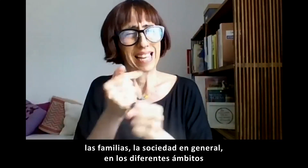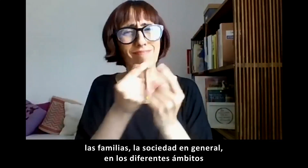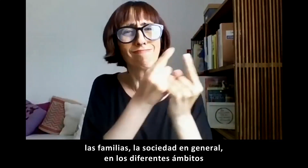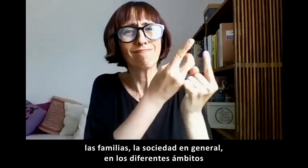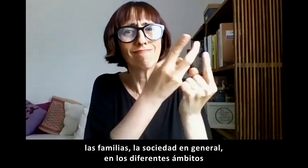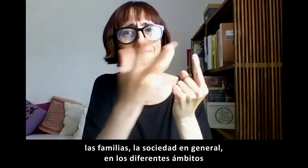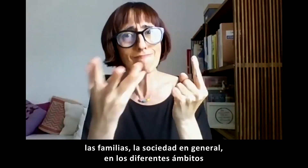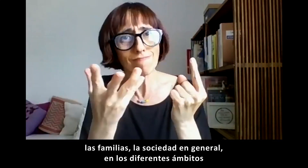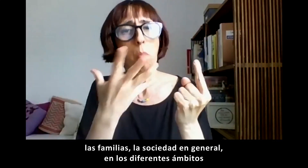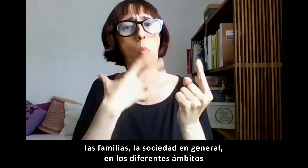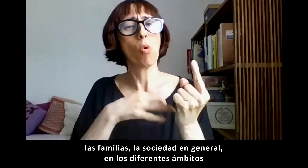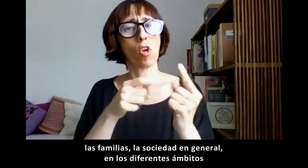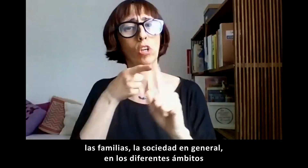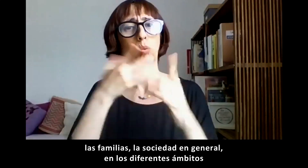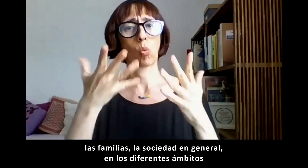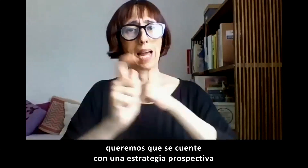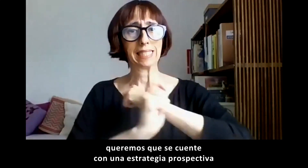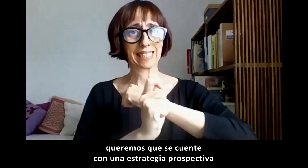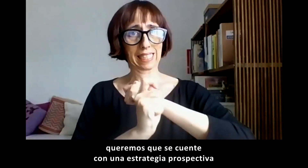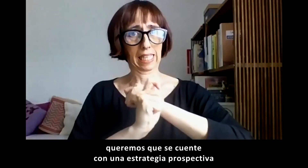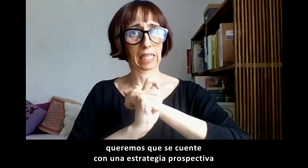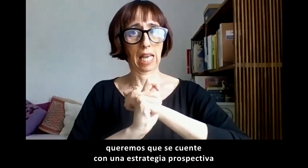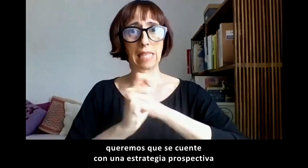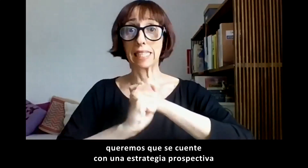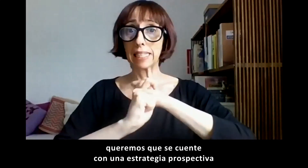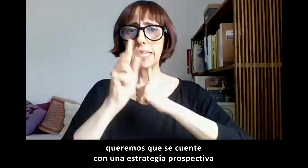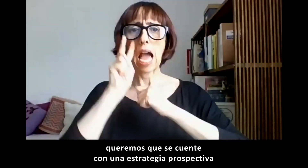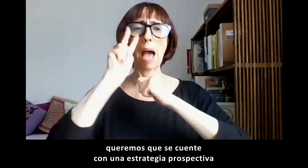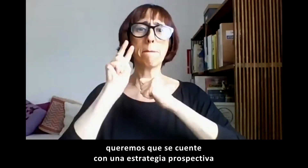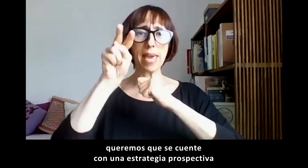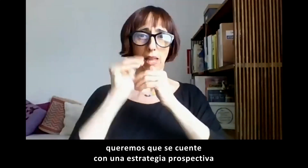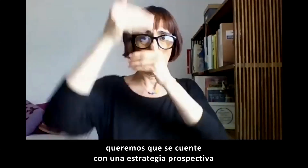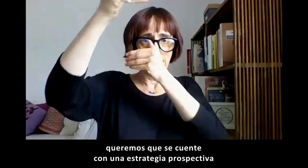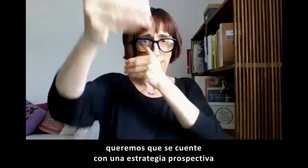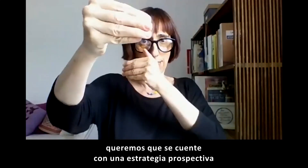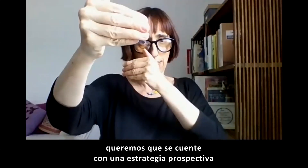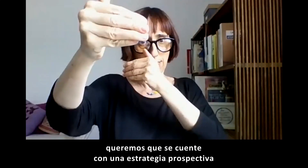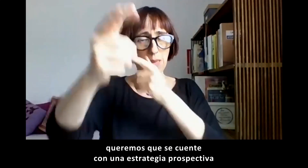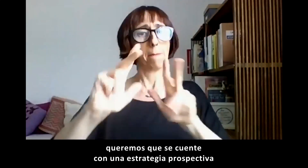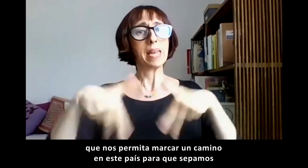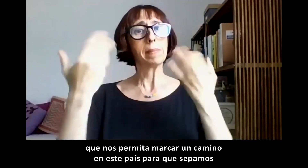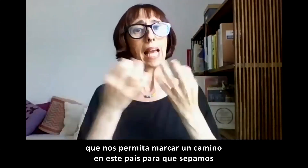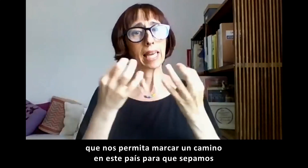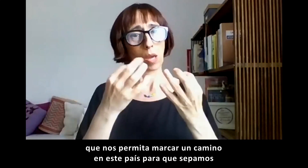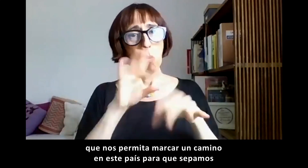sociedad en general. En los diferentes ámbitos queremos que se cuente con una estrategia